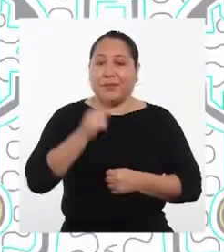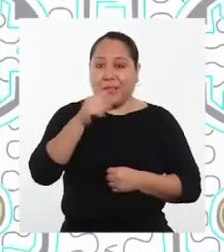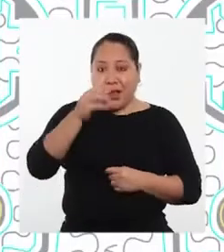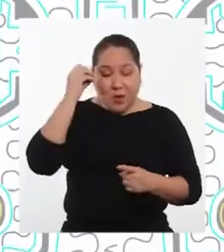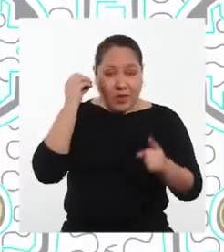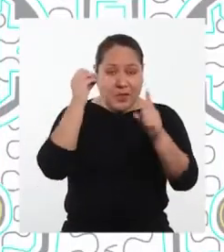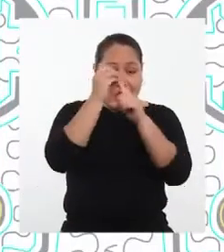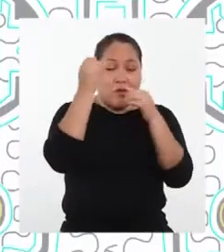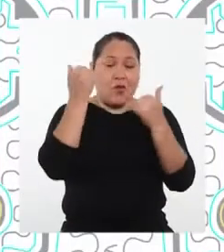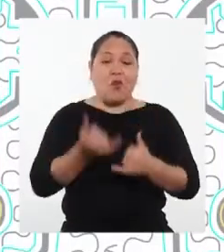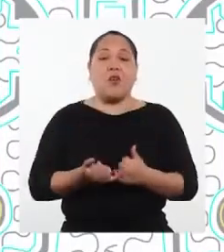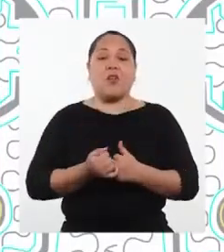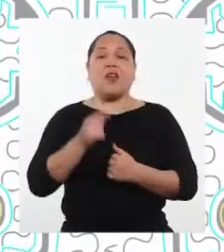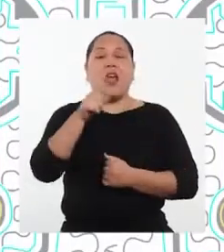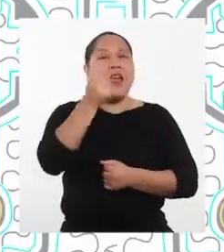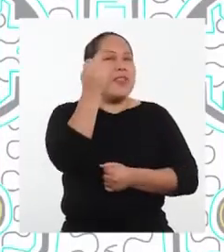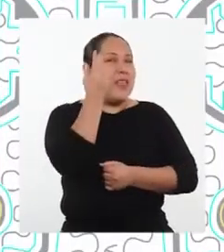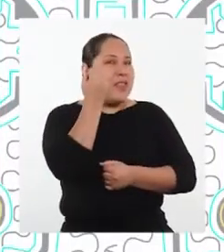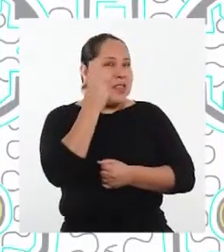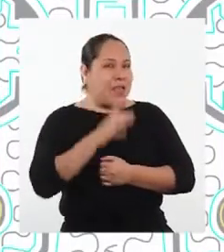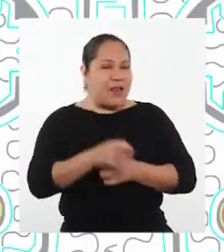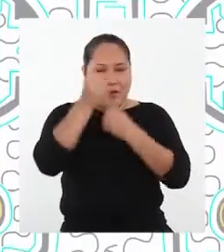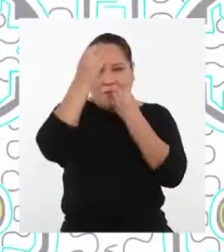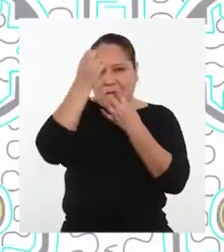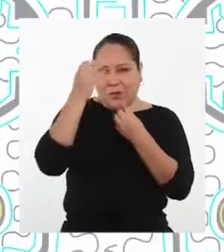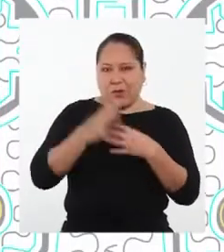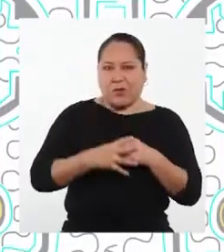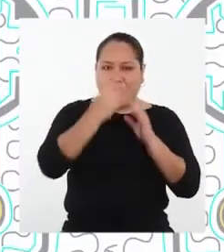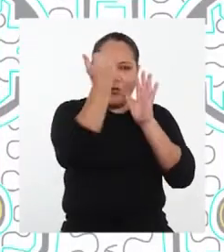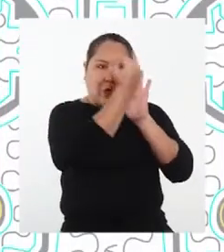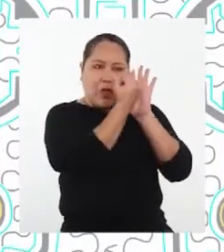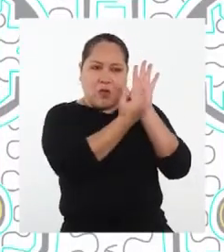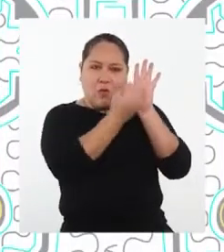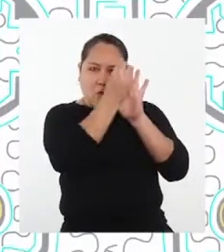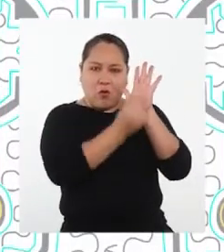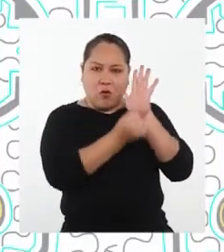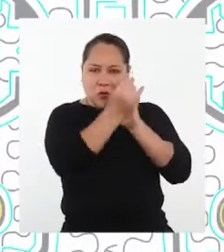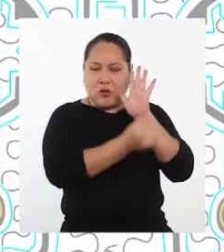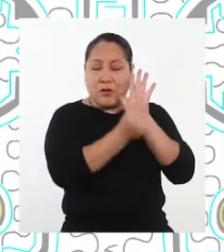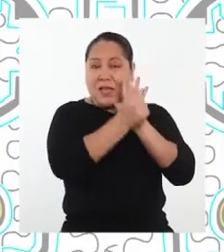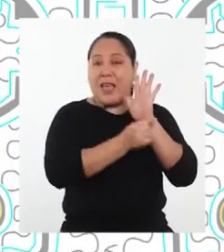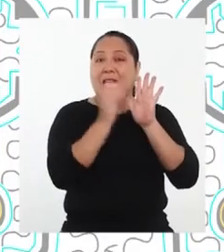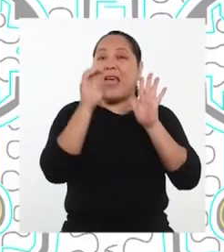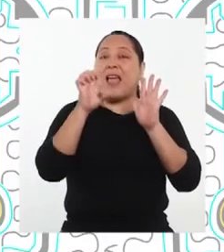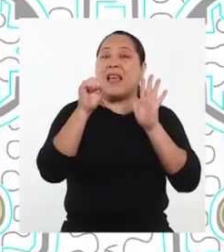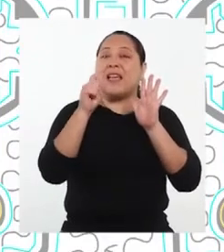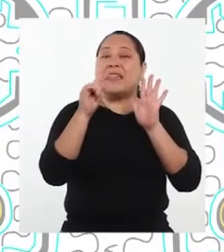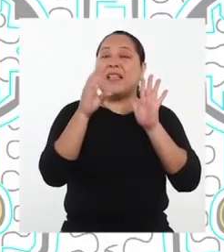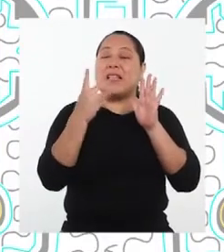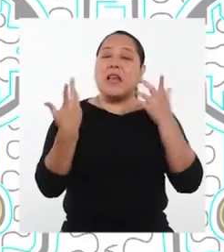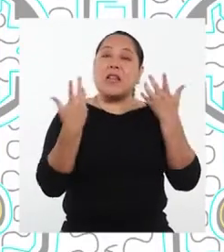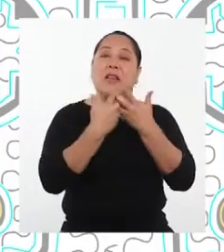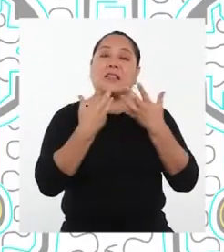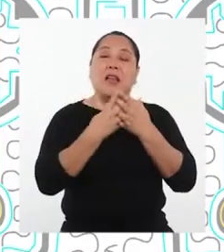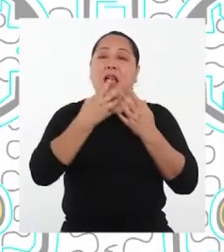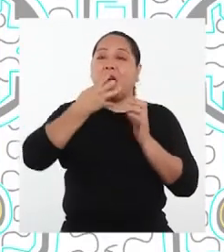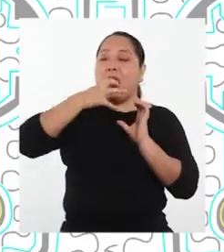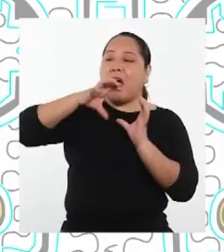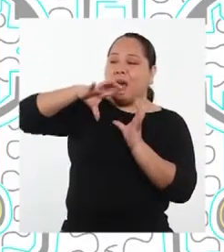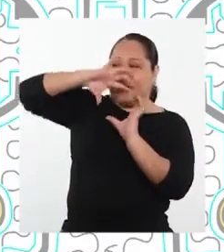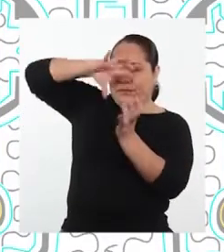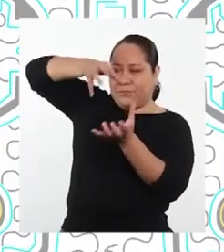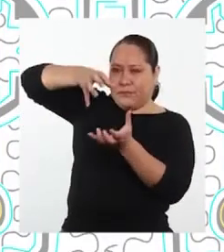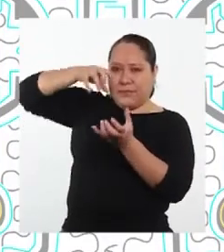El propósito de hoy será interpretar datos a través de gráficos estadísticos relacionados al calentamiento global y